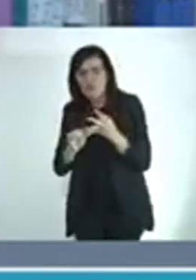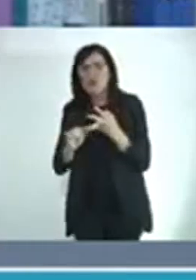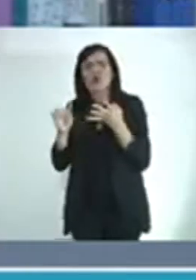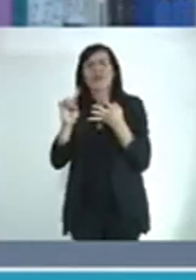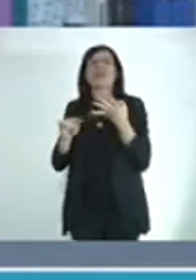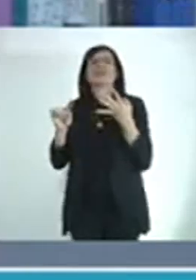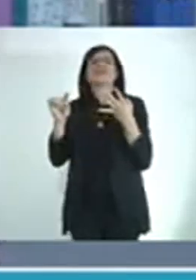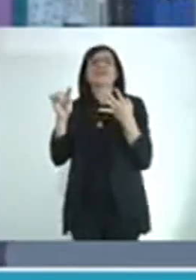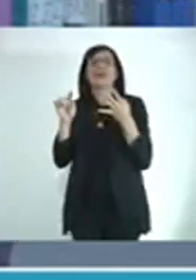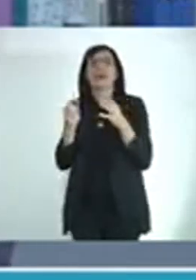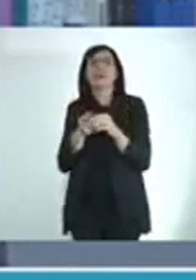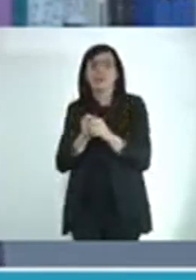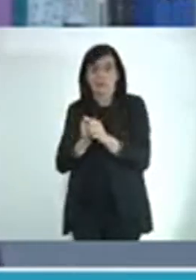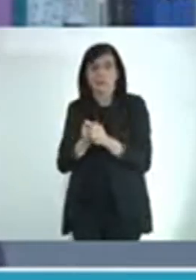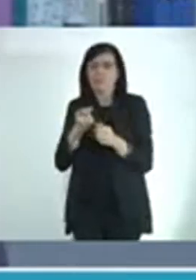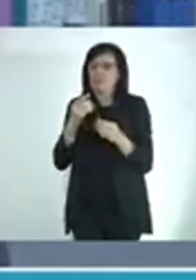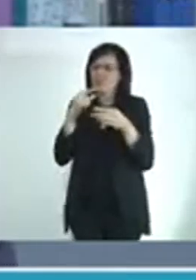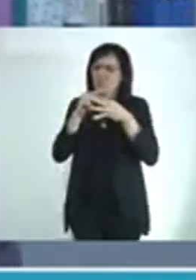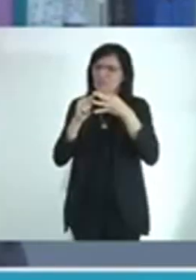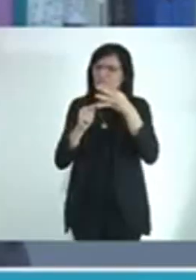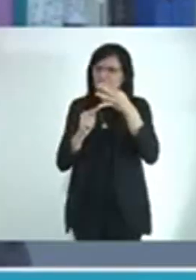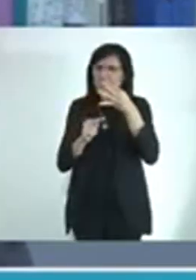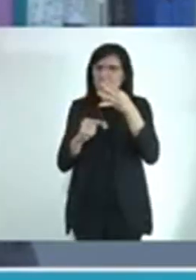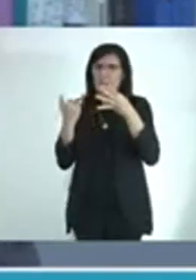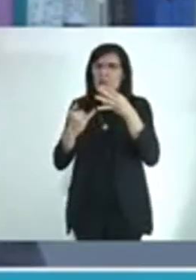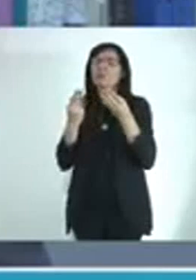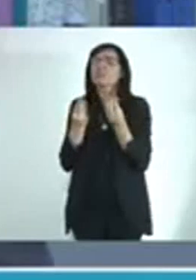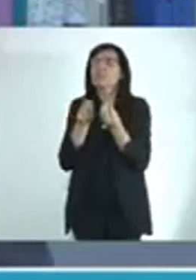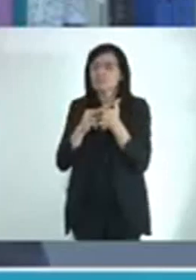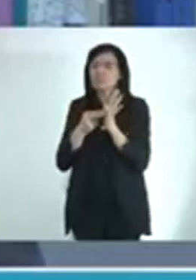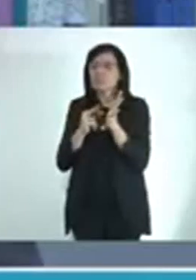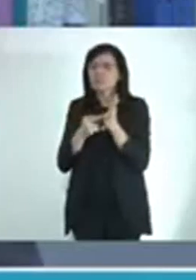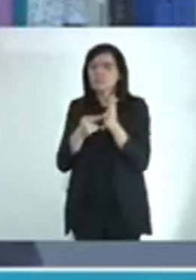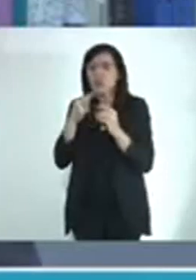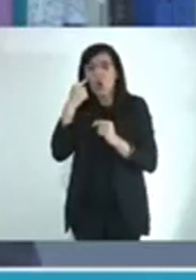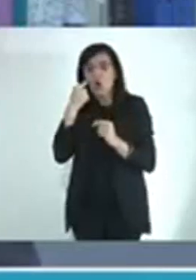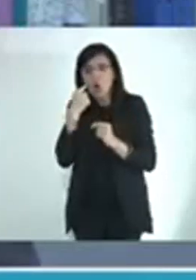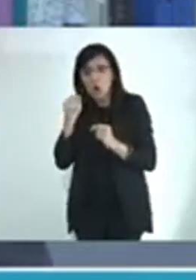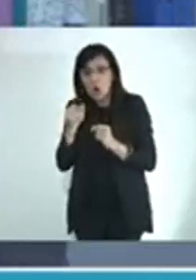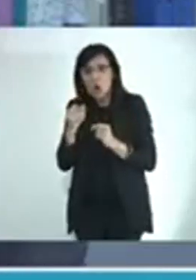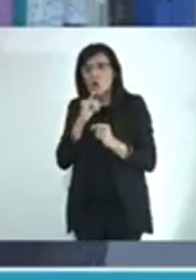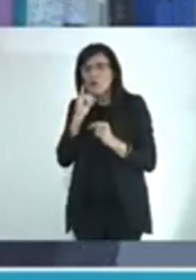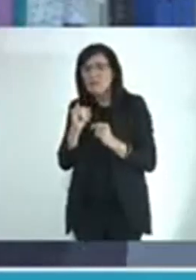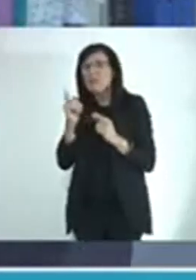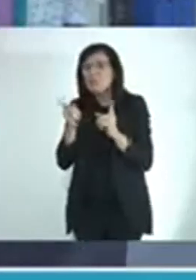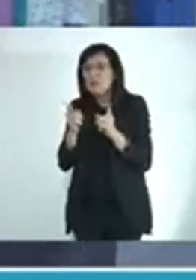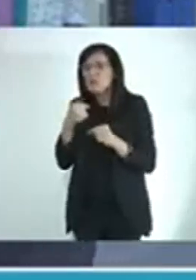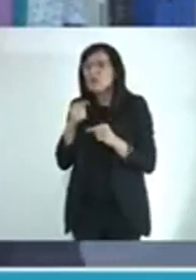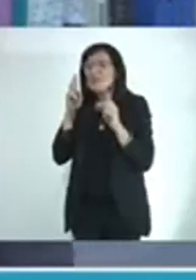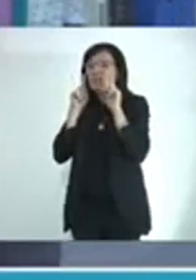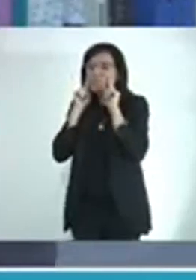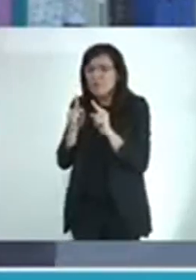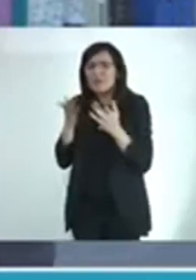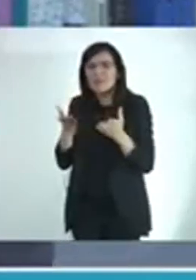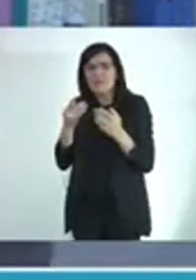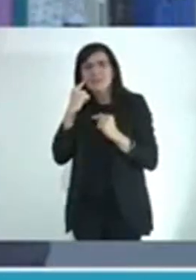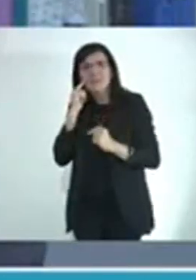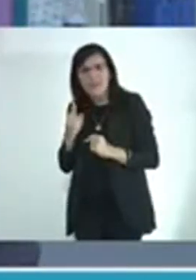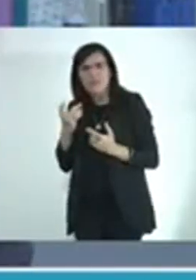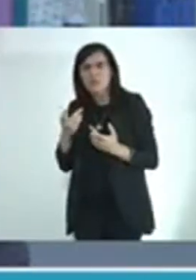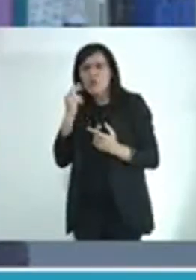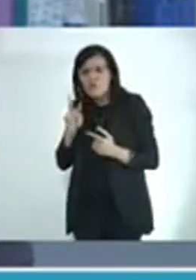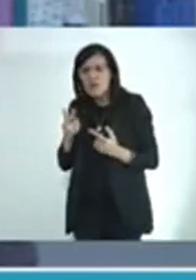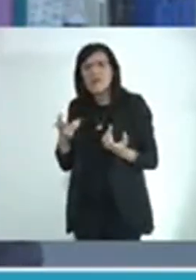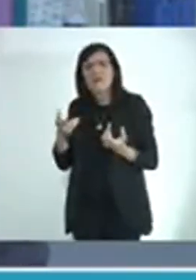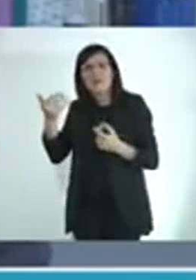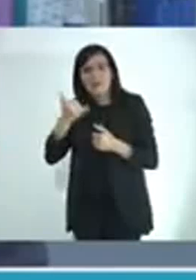ciberacoso, todas esas cuestiones que por ahí aparecían y nos hacían saber. Y podríamos, nosotros tenemos opciones de